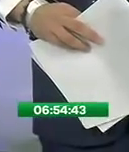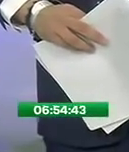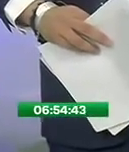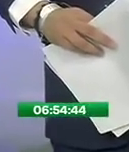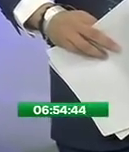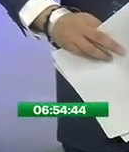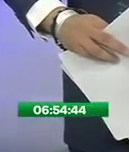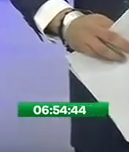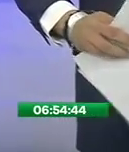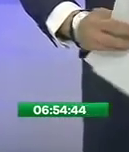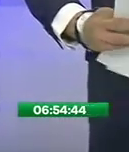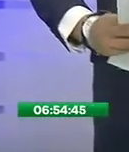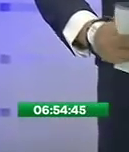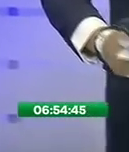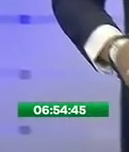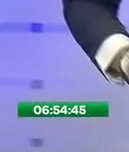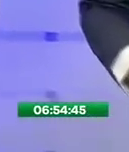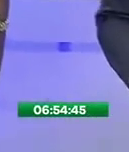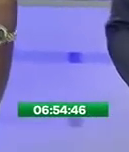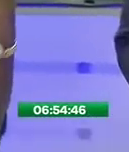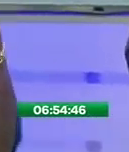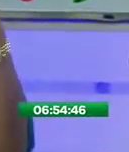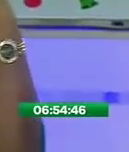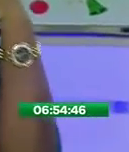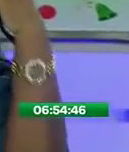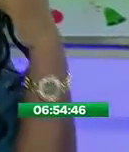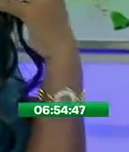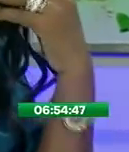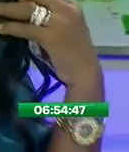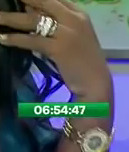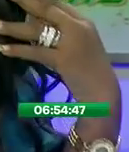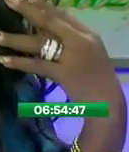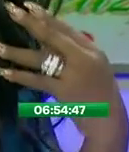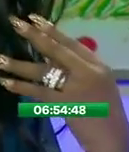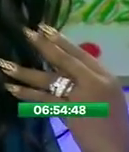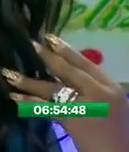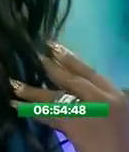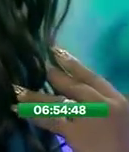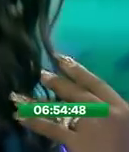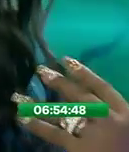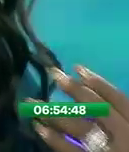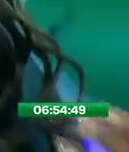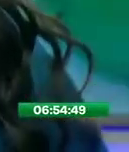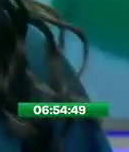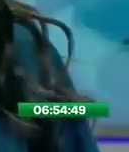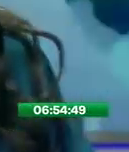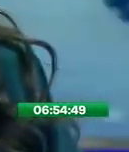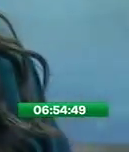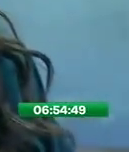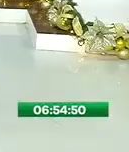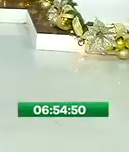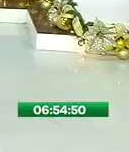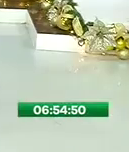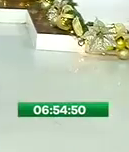Usted los locos, mira. Son los de escobillón. Por gusto lo pones ahí, está que suda, pan de Pascua. Dice, cuidado, no te me muevas mucho.